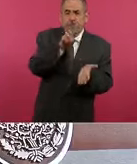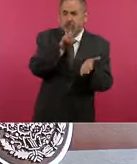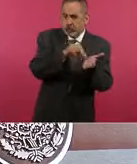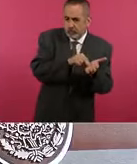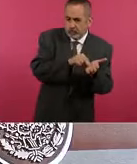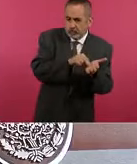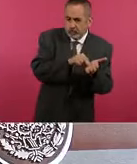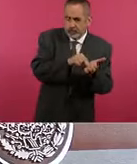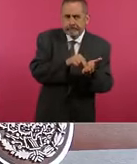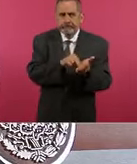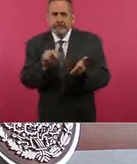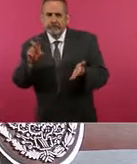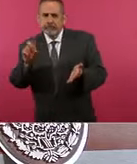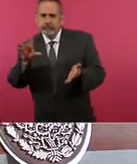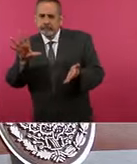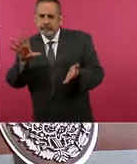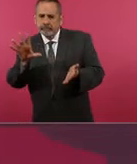¿Qué van a hacer